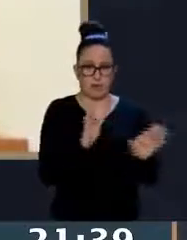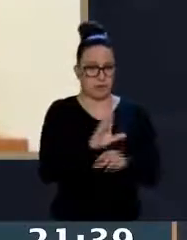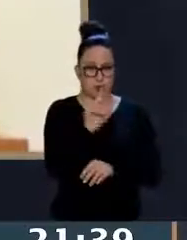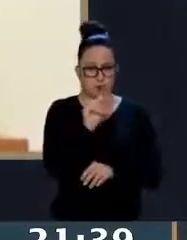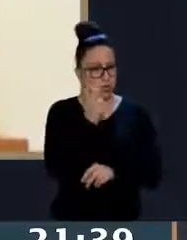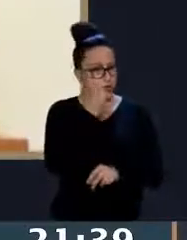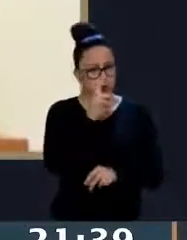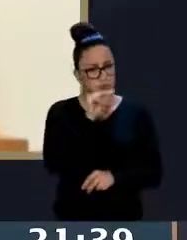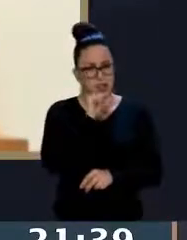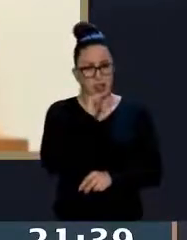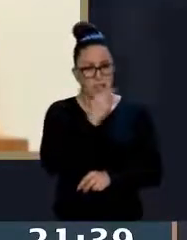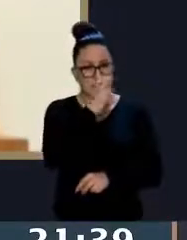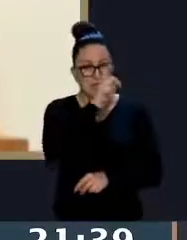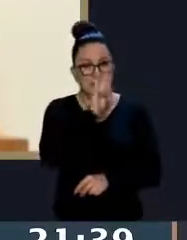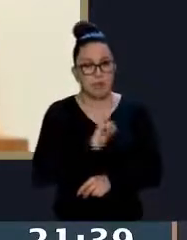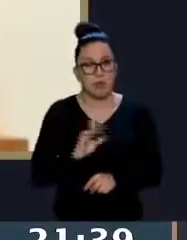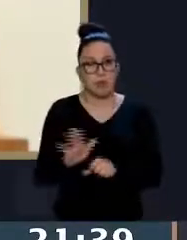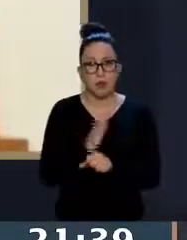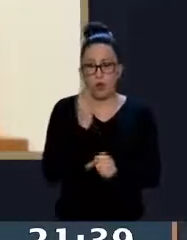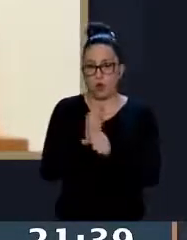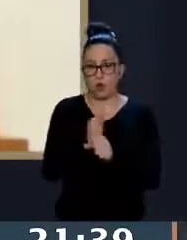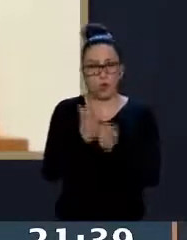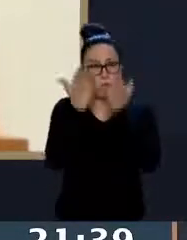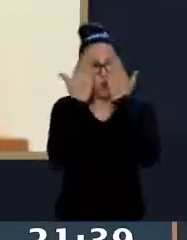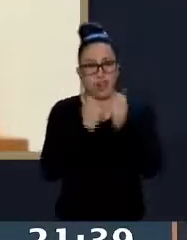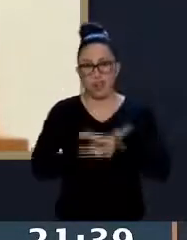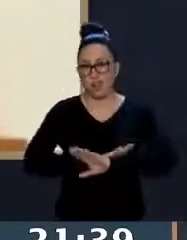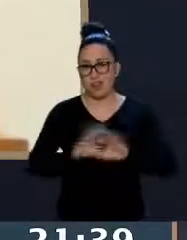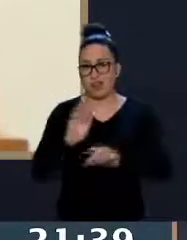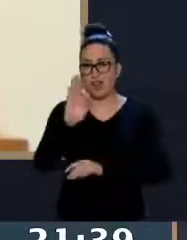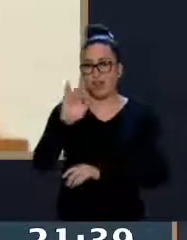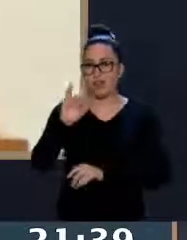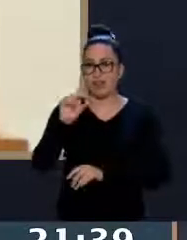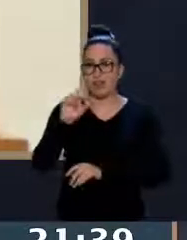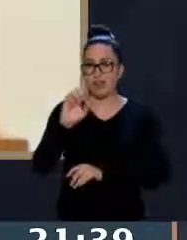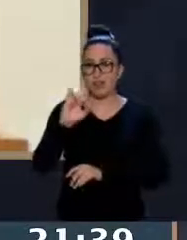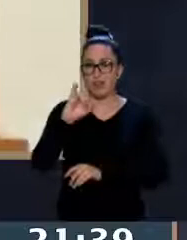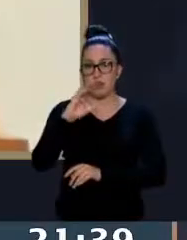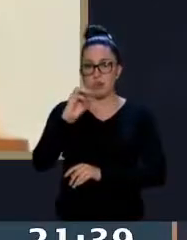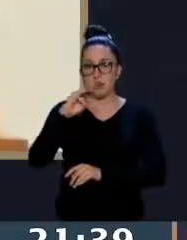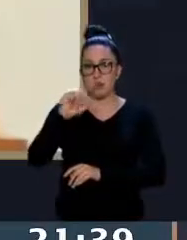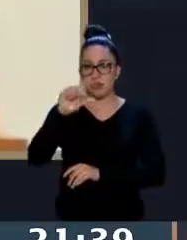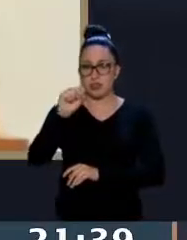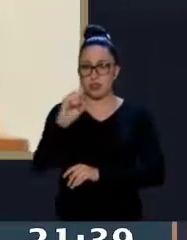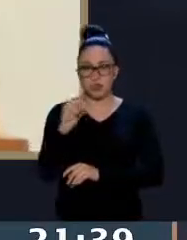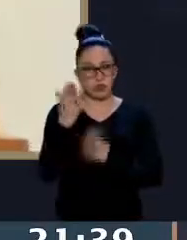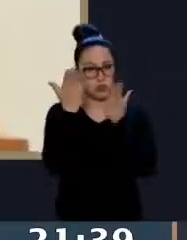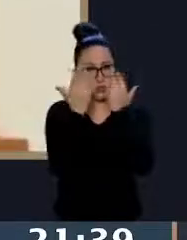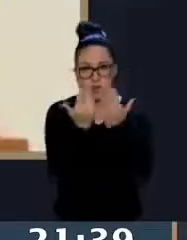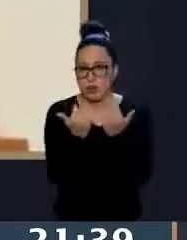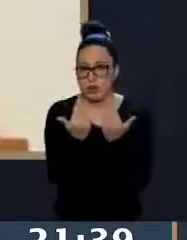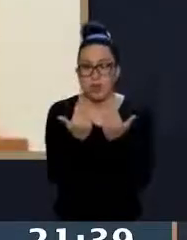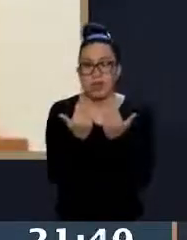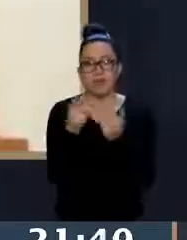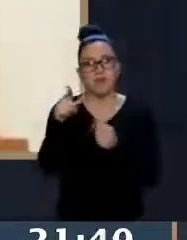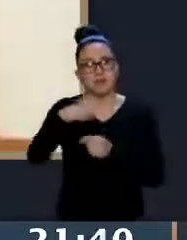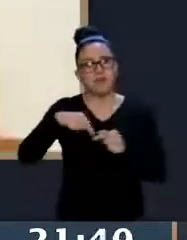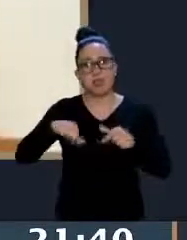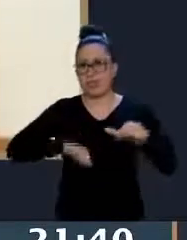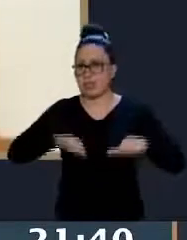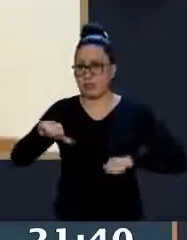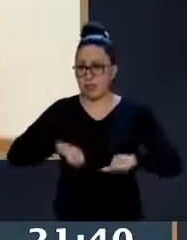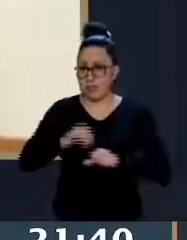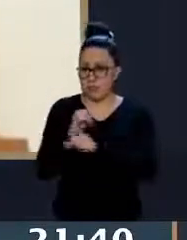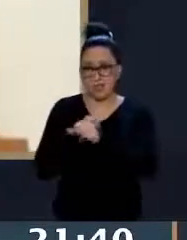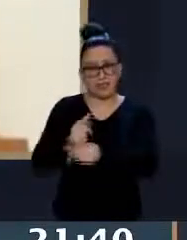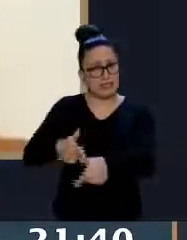actualmente ya no hay fideicomisos ya está prohibido que constituyamos fideicomisos y las actividades continúan no